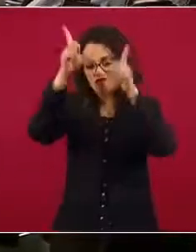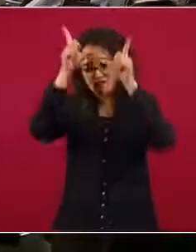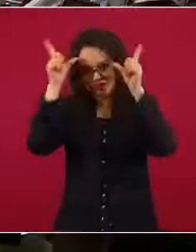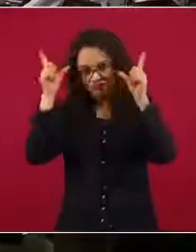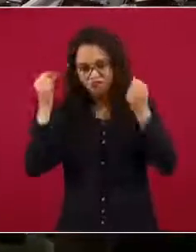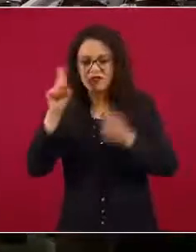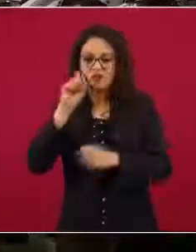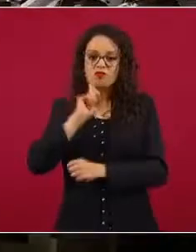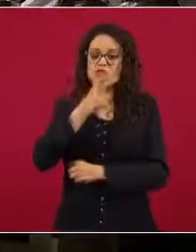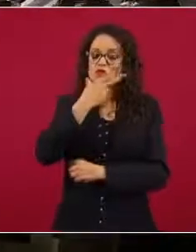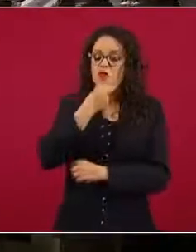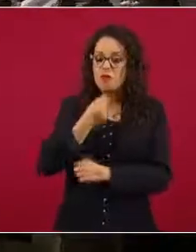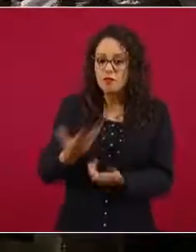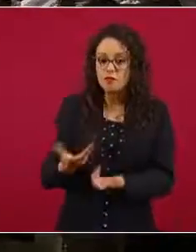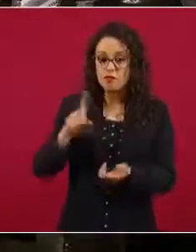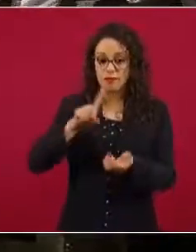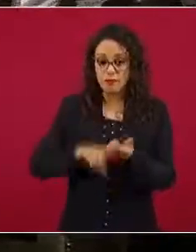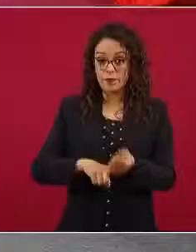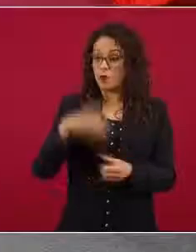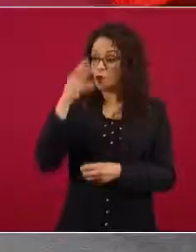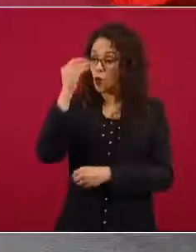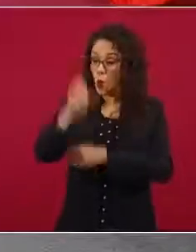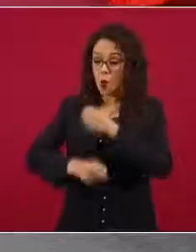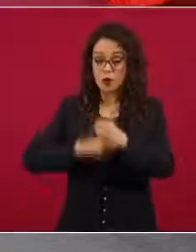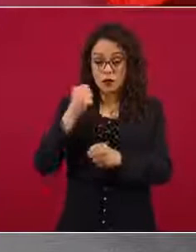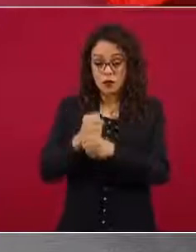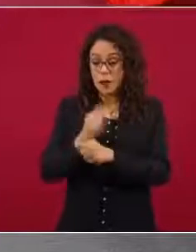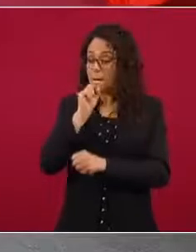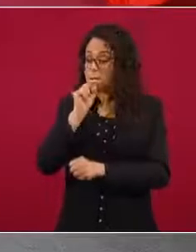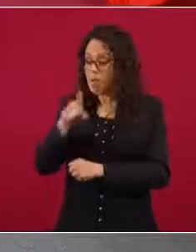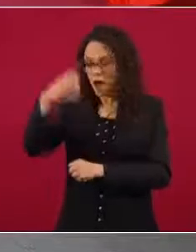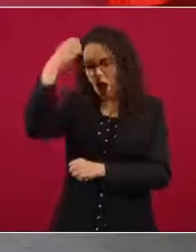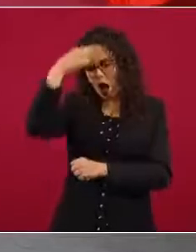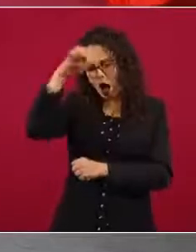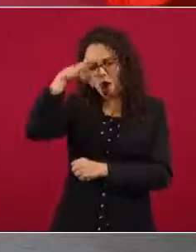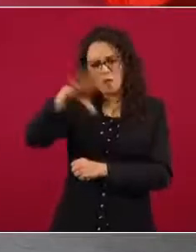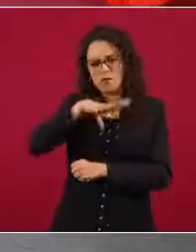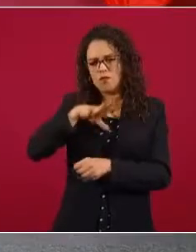dedicado a la vacunación durante muchos años, todos juntos, todos,